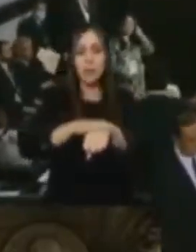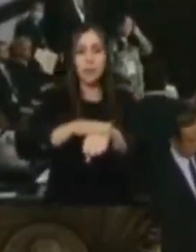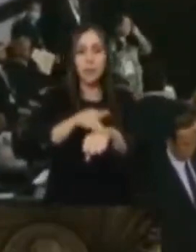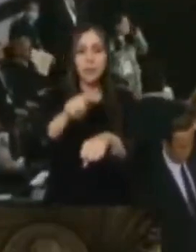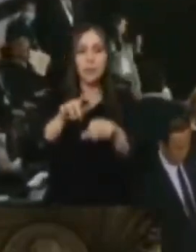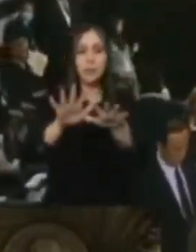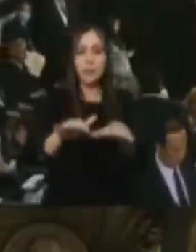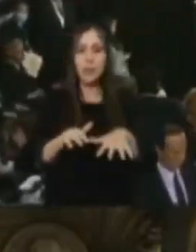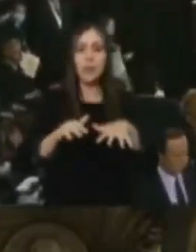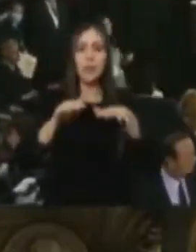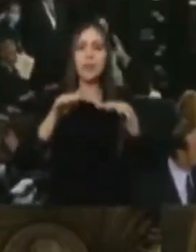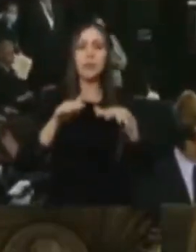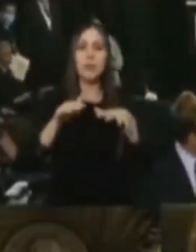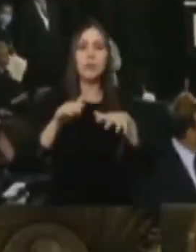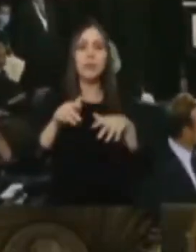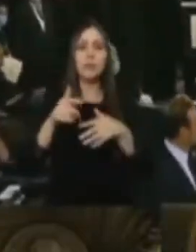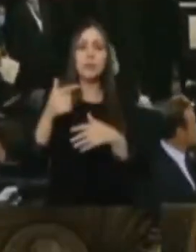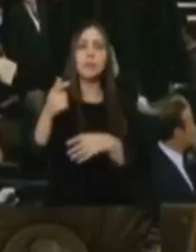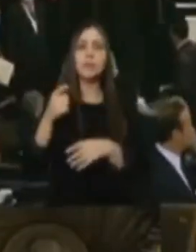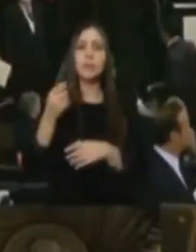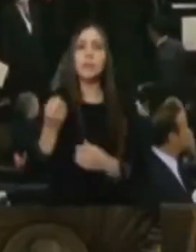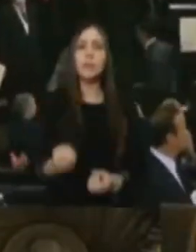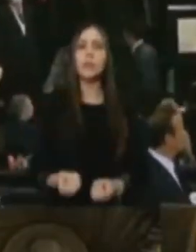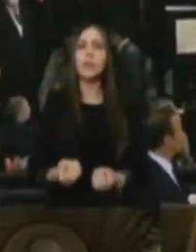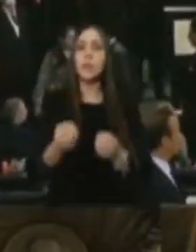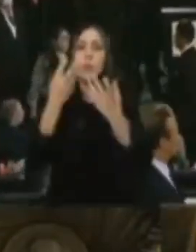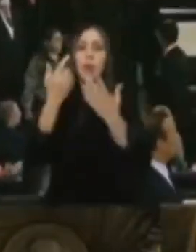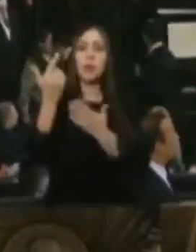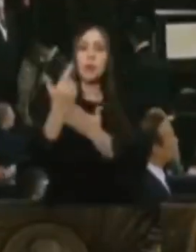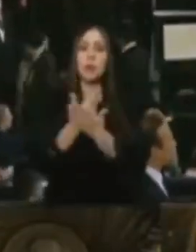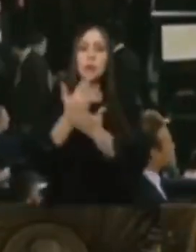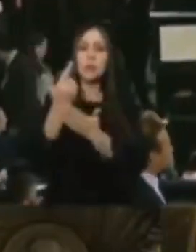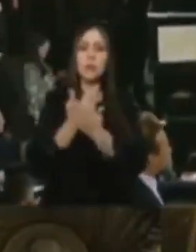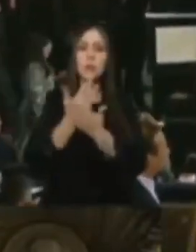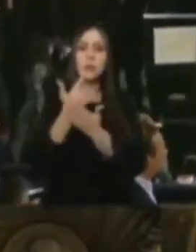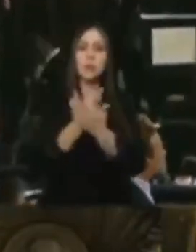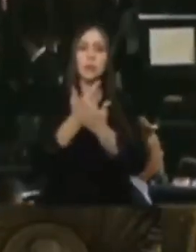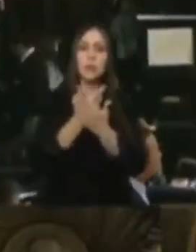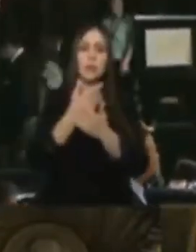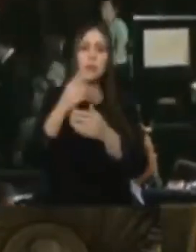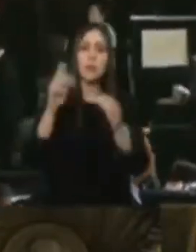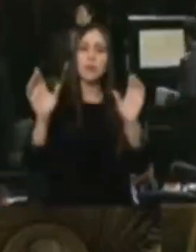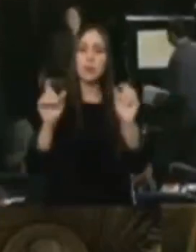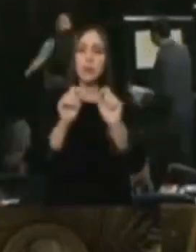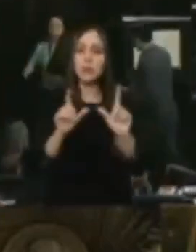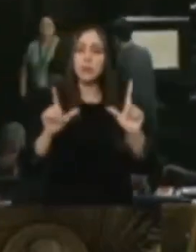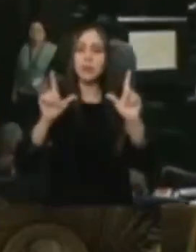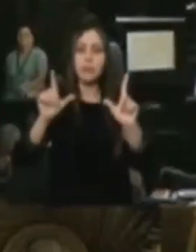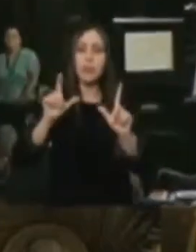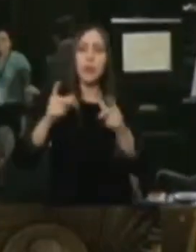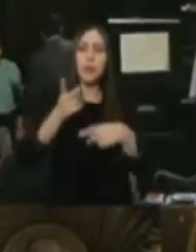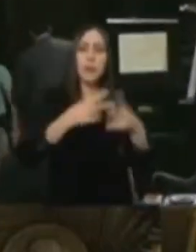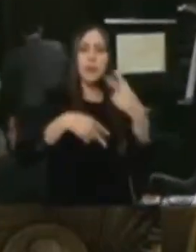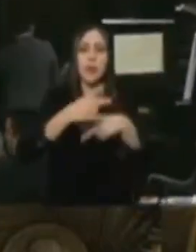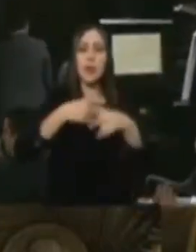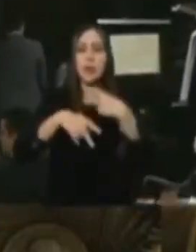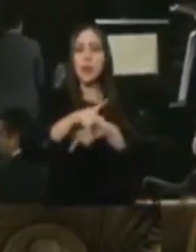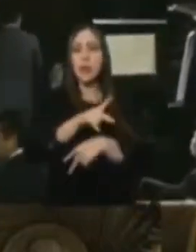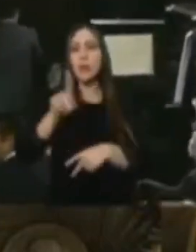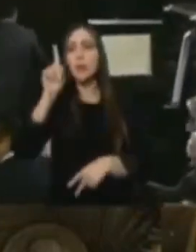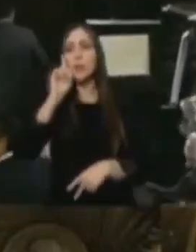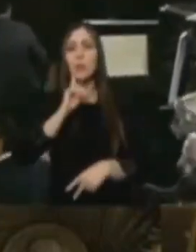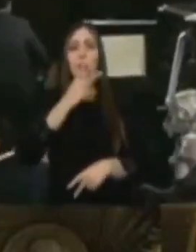Asamblea el resultado del cómputo de asistencia de las senadoras y